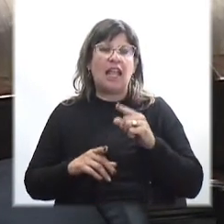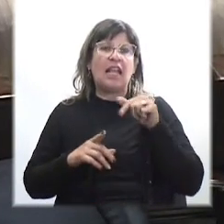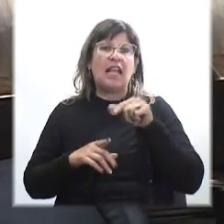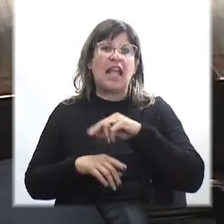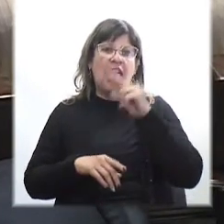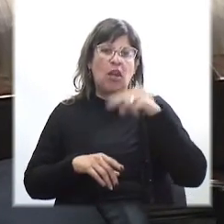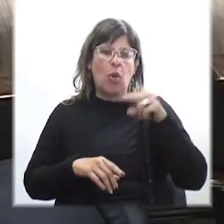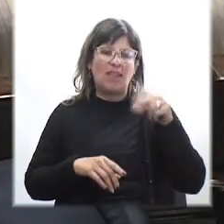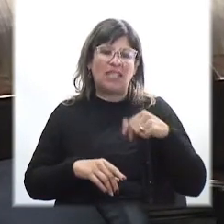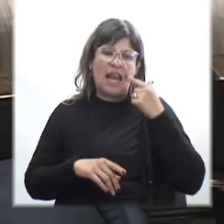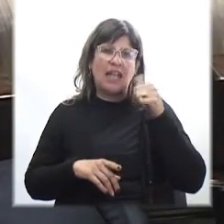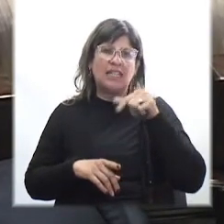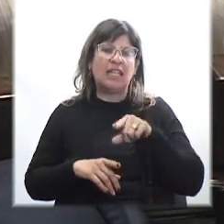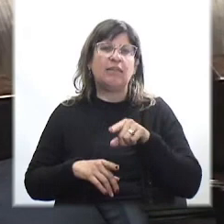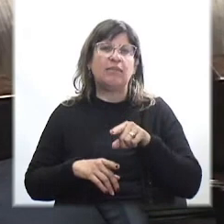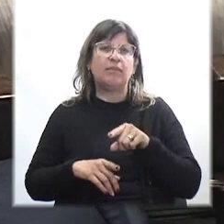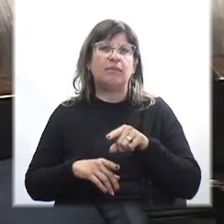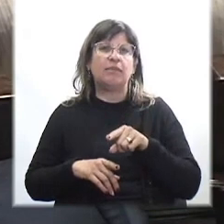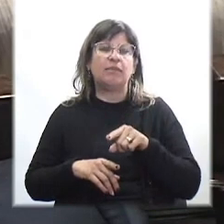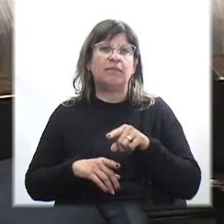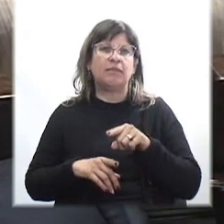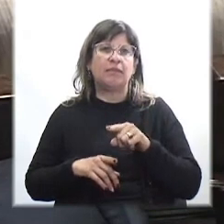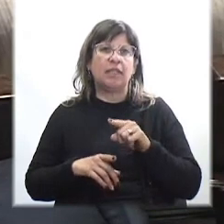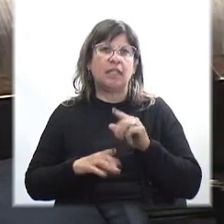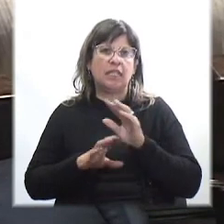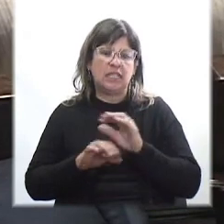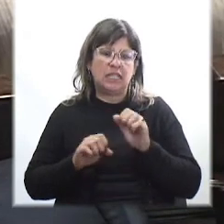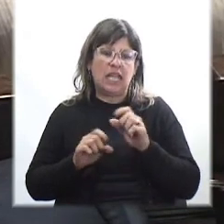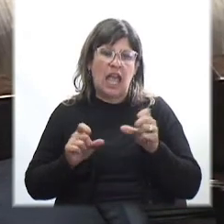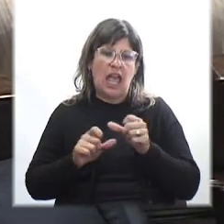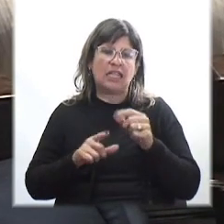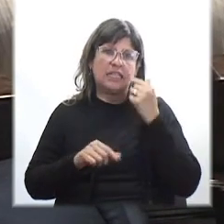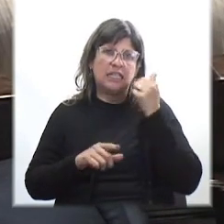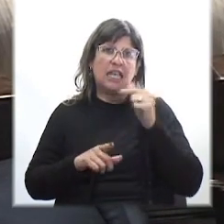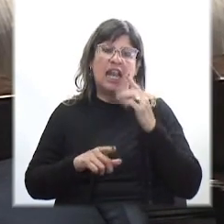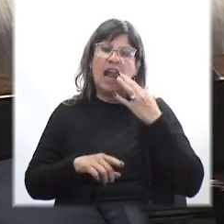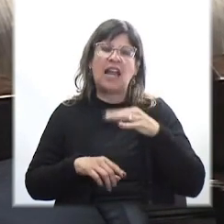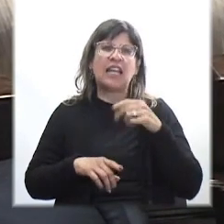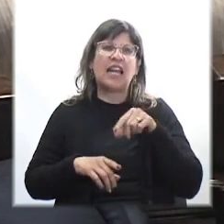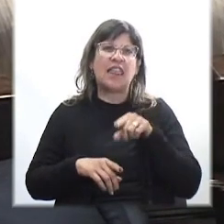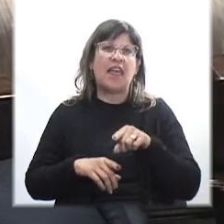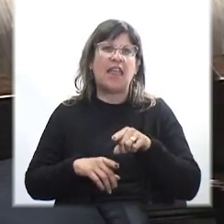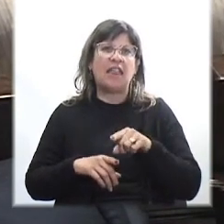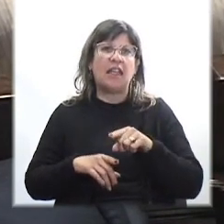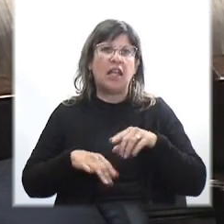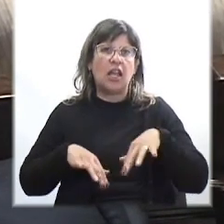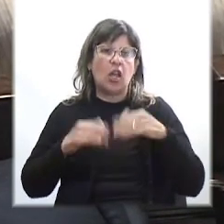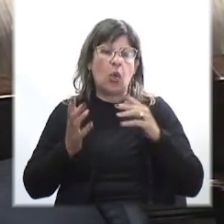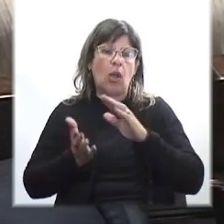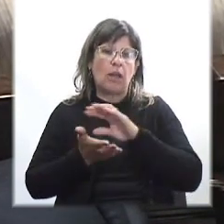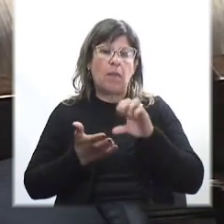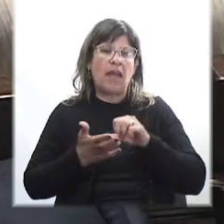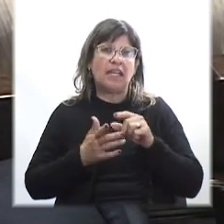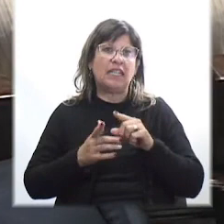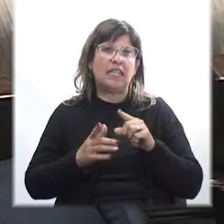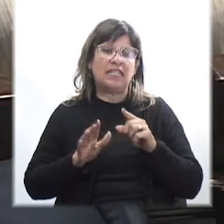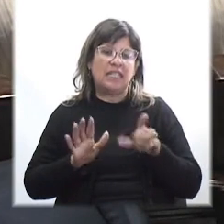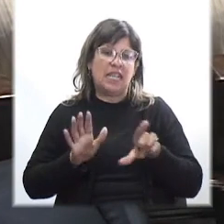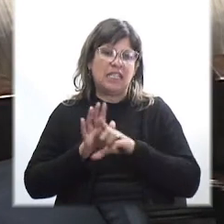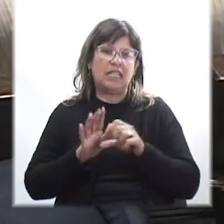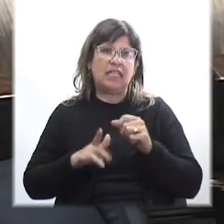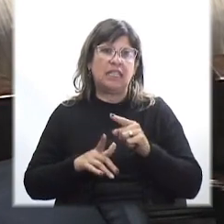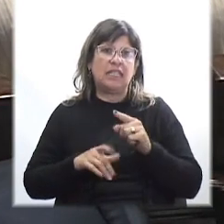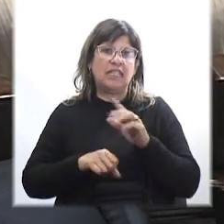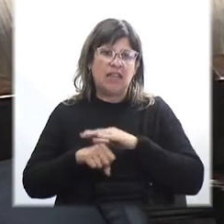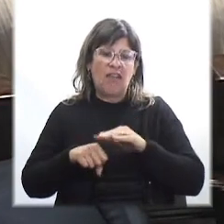en el Centro de Bioética Nathaniel, son aplicables a la realidad de la eutanasia en cualquier país donde se ha legalizado y